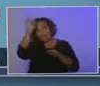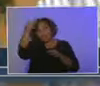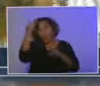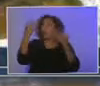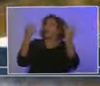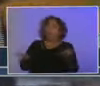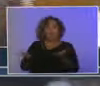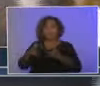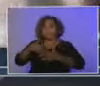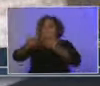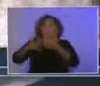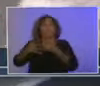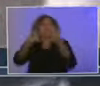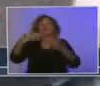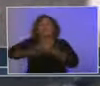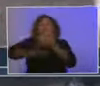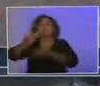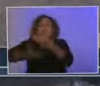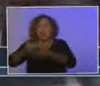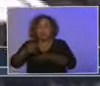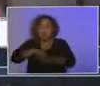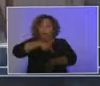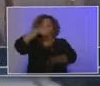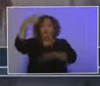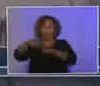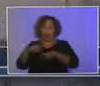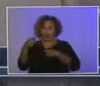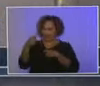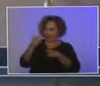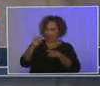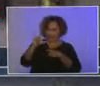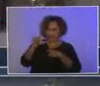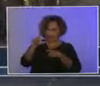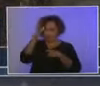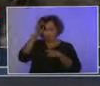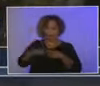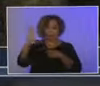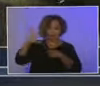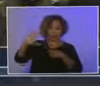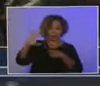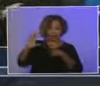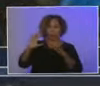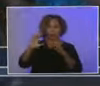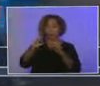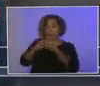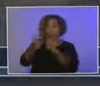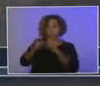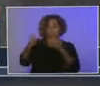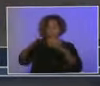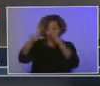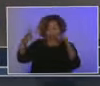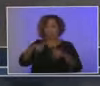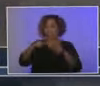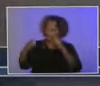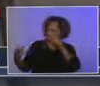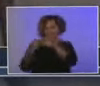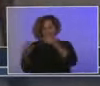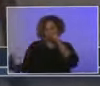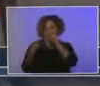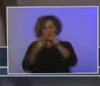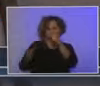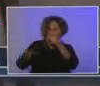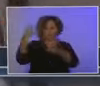Yolanda hace poco. La realidad es que Gil Enseñade estaba de frente peleando con el gobierno federal, y eso es una de las razones por la que